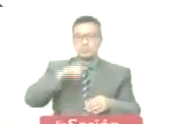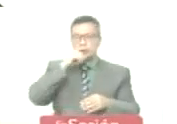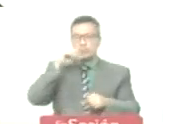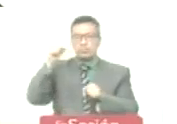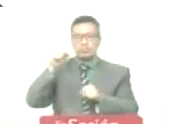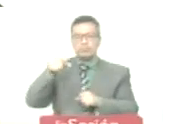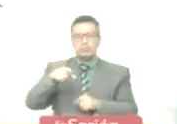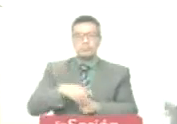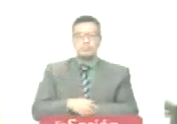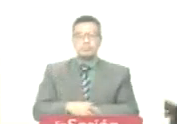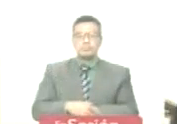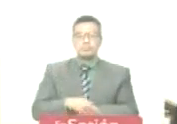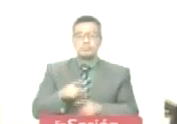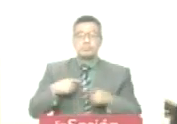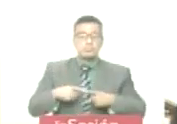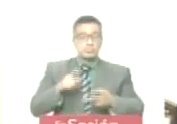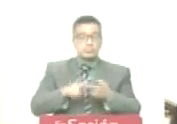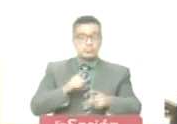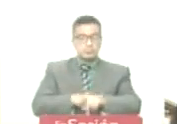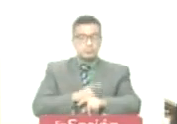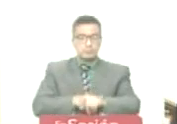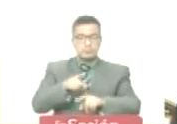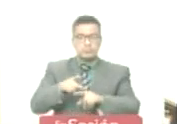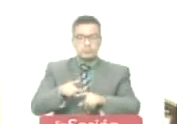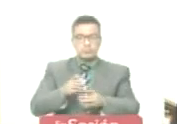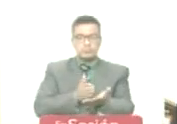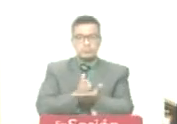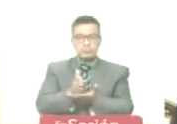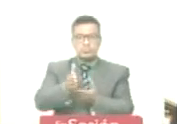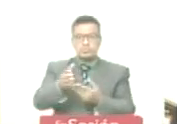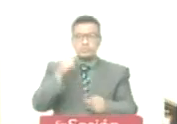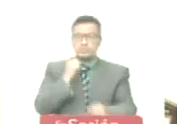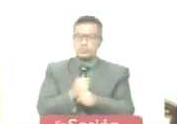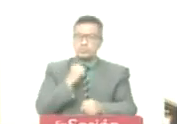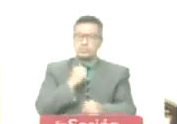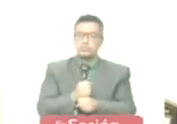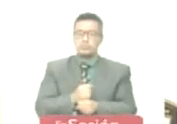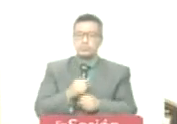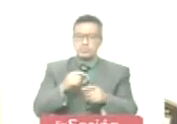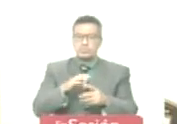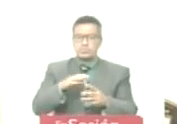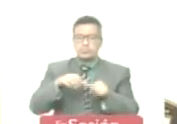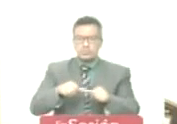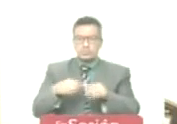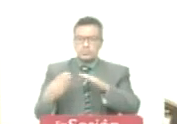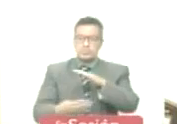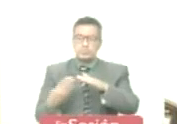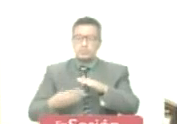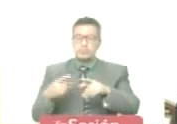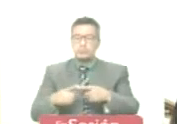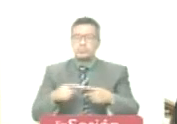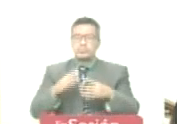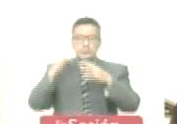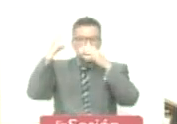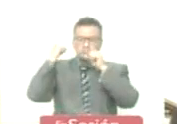Moros, en esos tiempos en los cuales se continuó un arduo trabajo en cimentar las bases para la